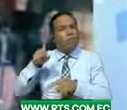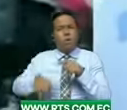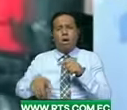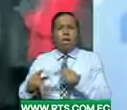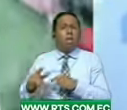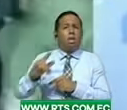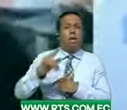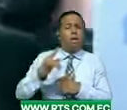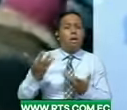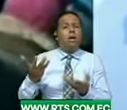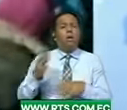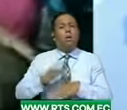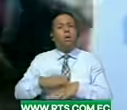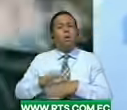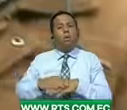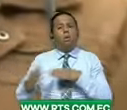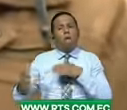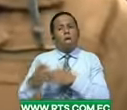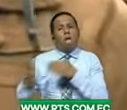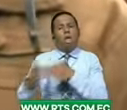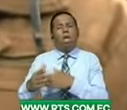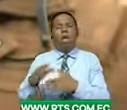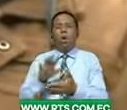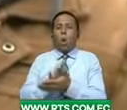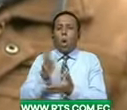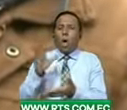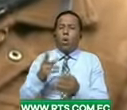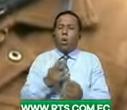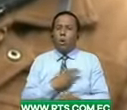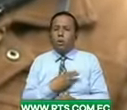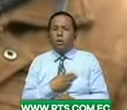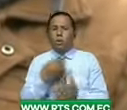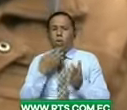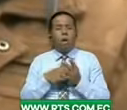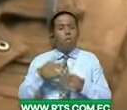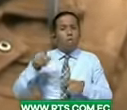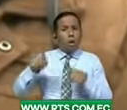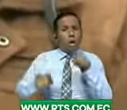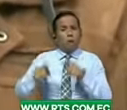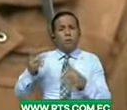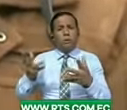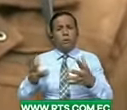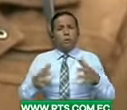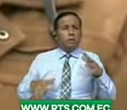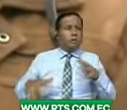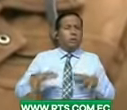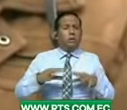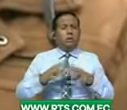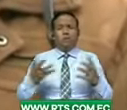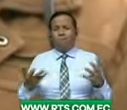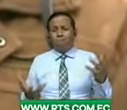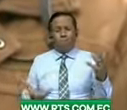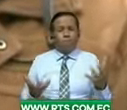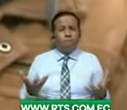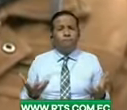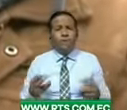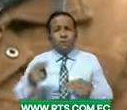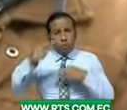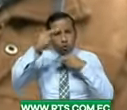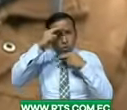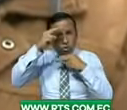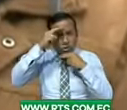por la presión de centros educativos. Justamente el nerviosismo general del mundo, y ya llegaban las noticias